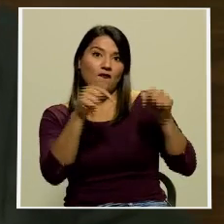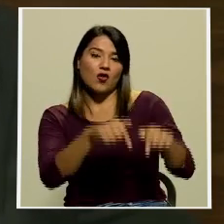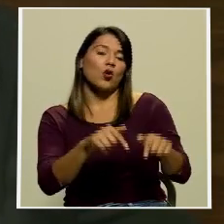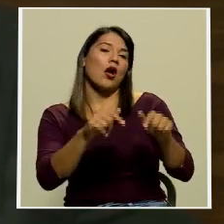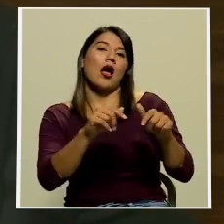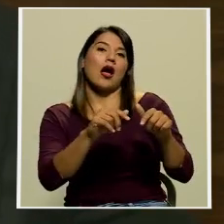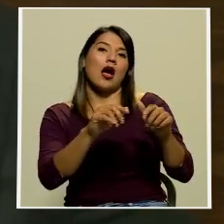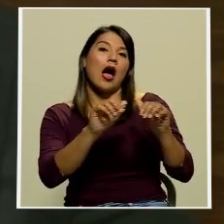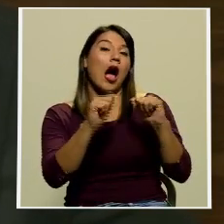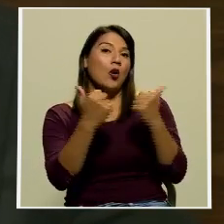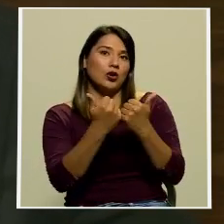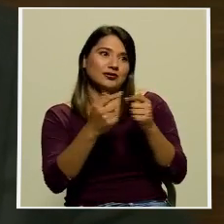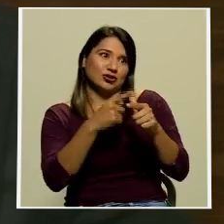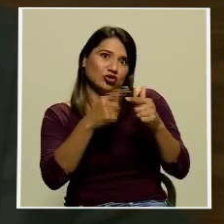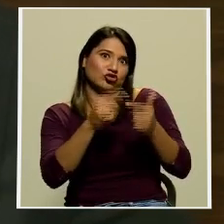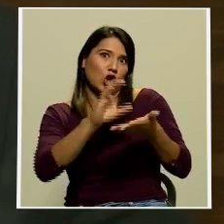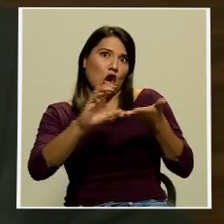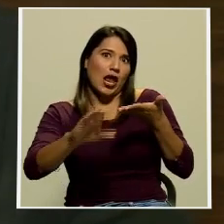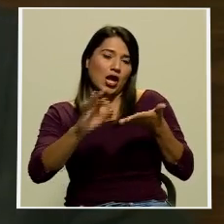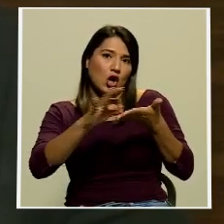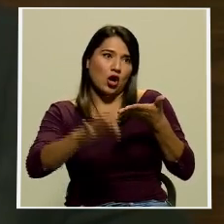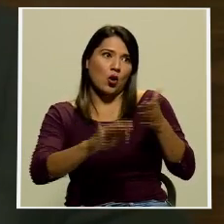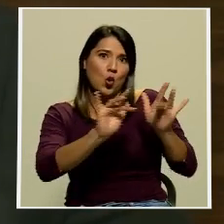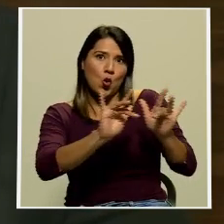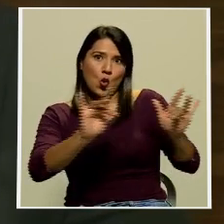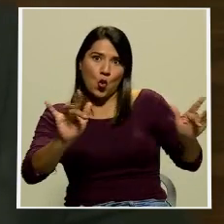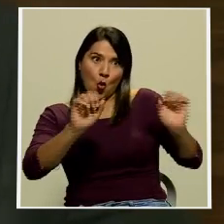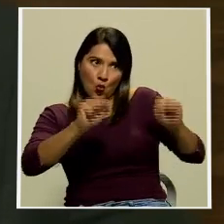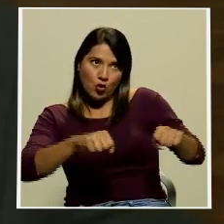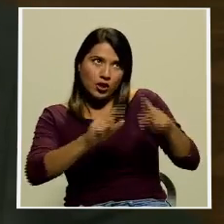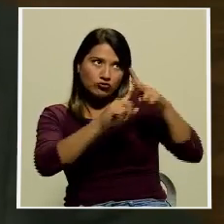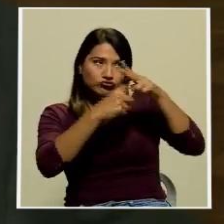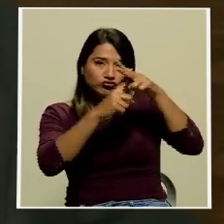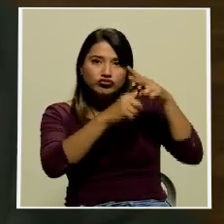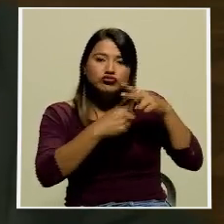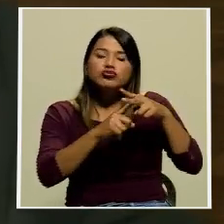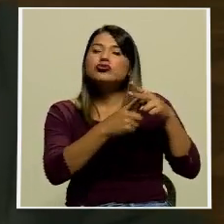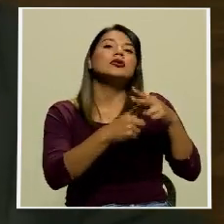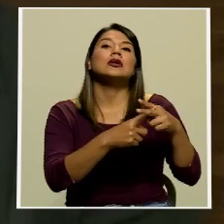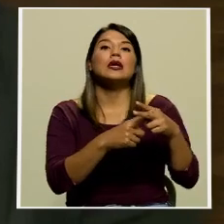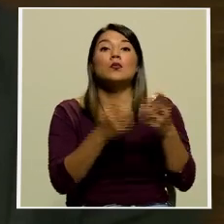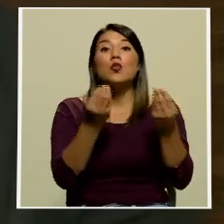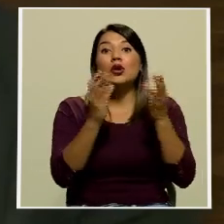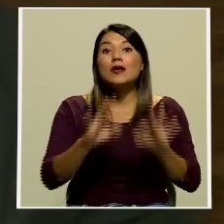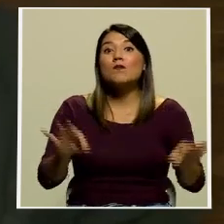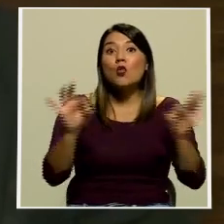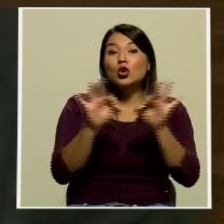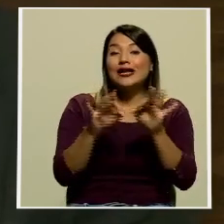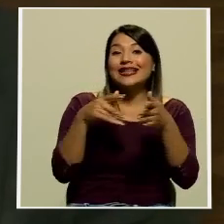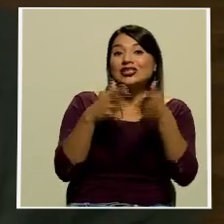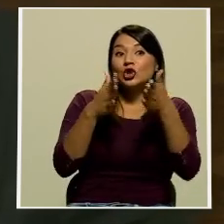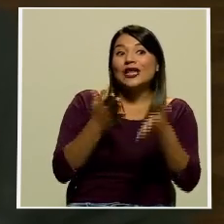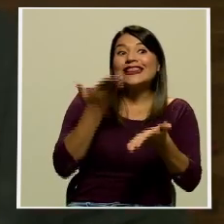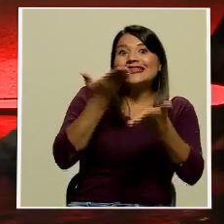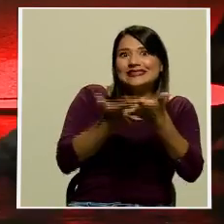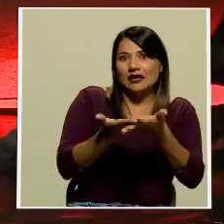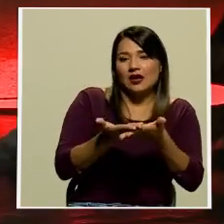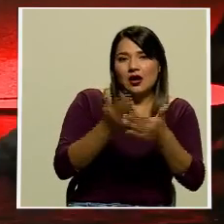claridad de que los estudiantes lleguen a colegios que tengan que reúnan condiciones básicas para poder seguir adelante.